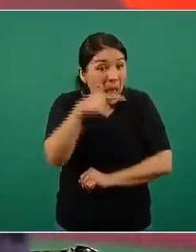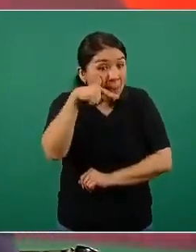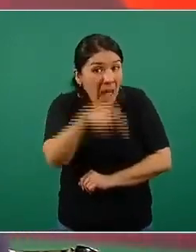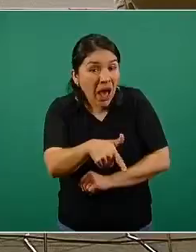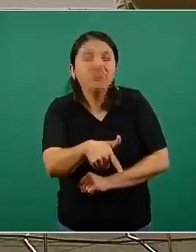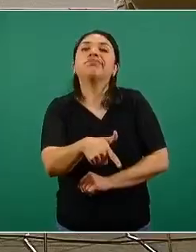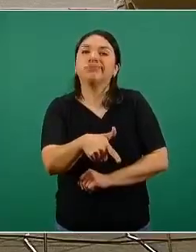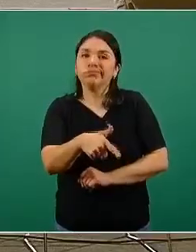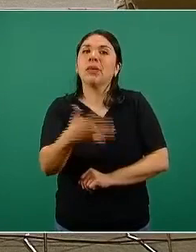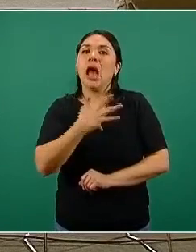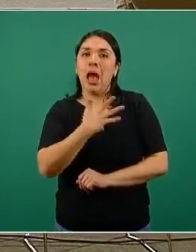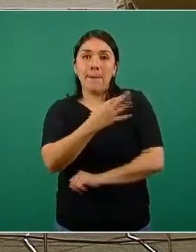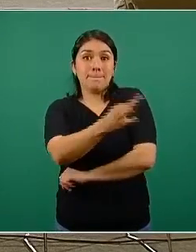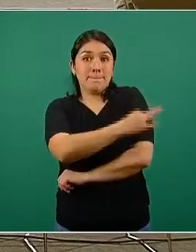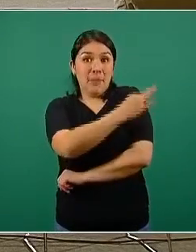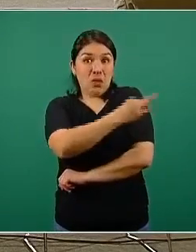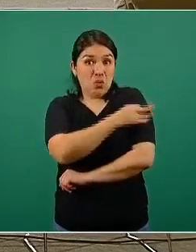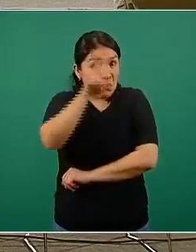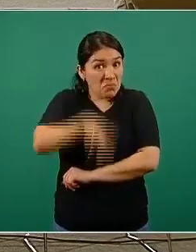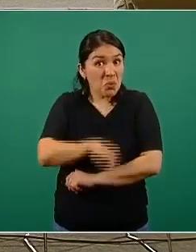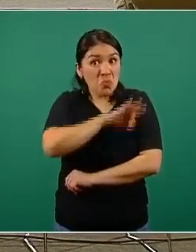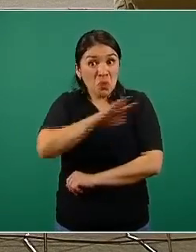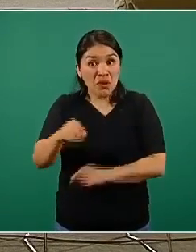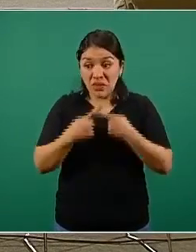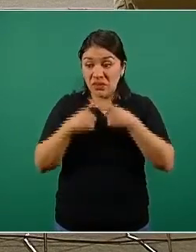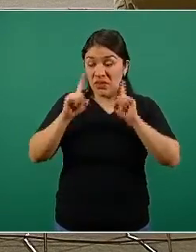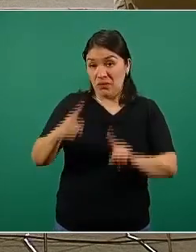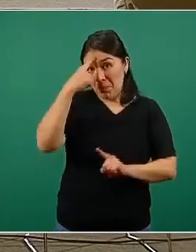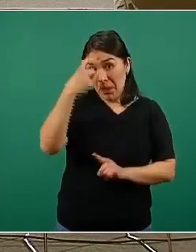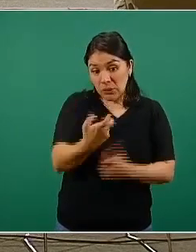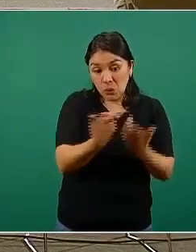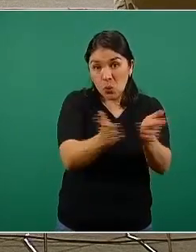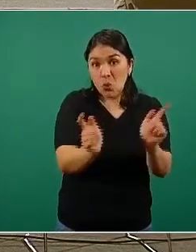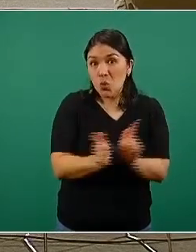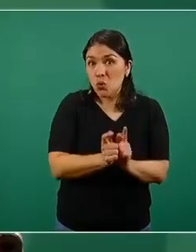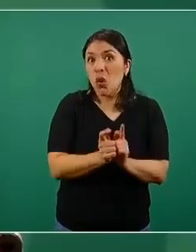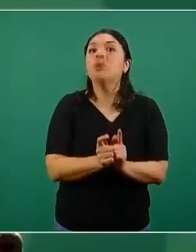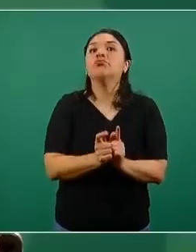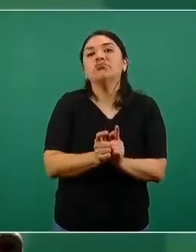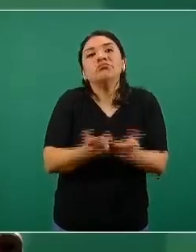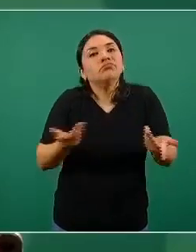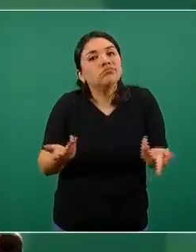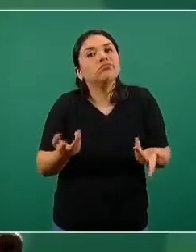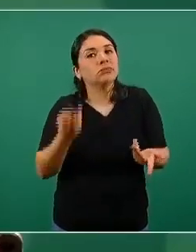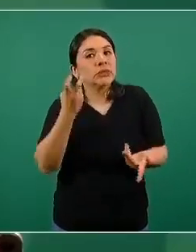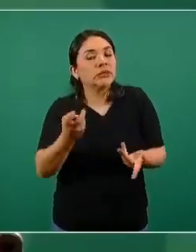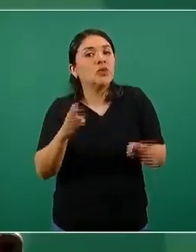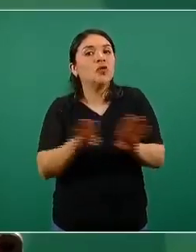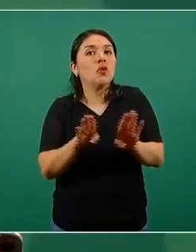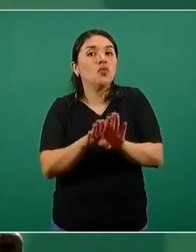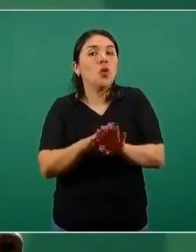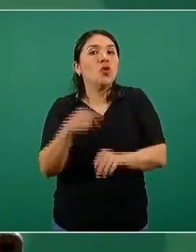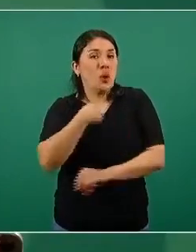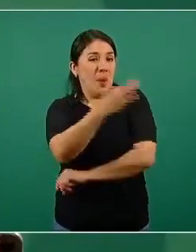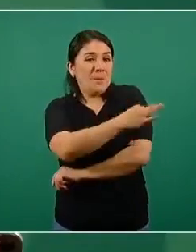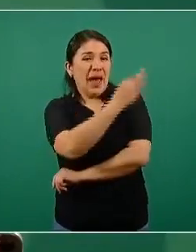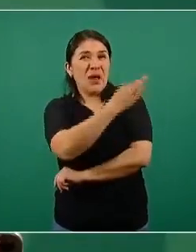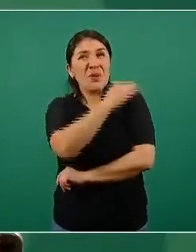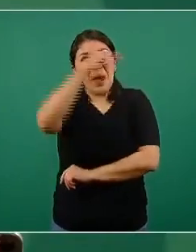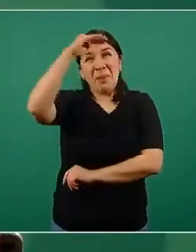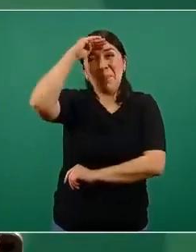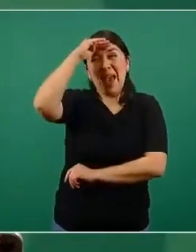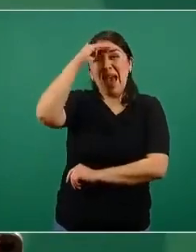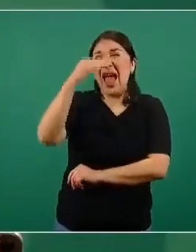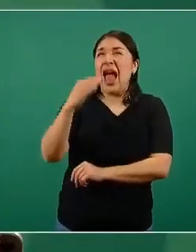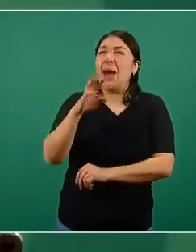si tenemos una vacuna que su eficacia pueda ser diferente a estas nuevas cepas, pues posiblemente el impacto esperado de la vacunación sea